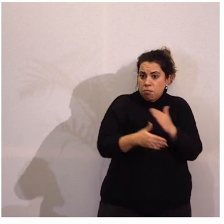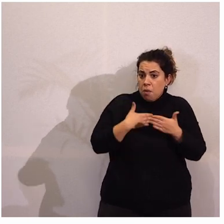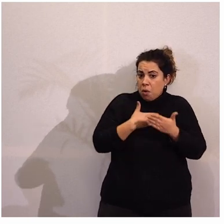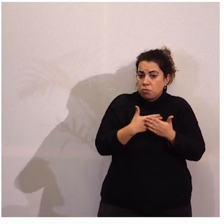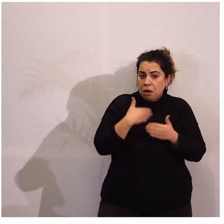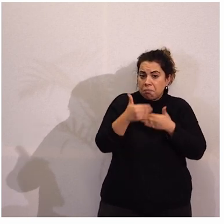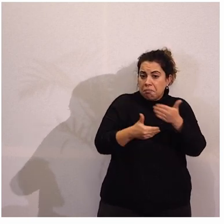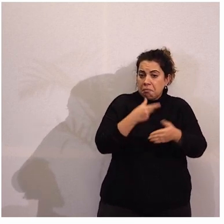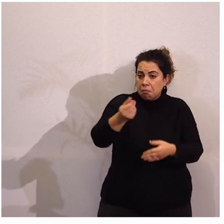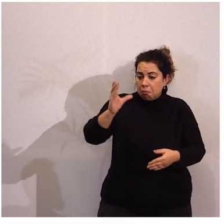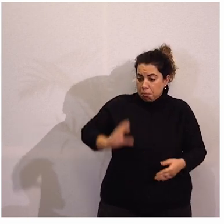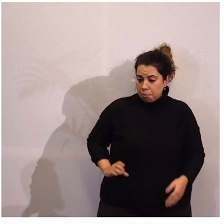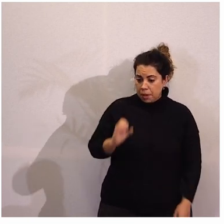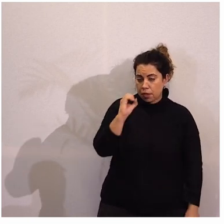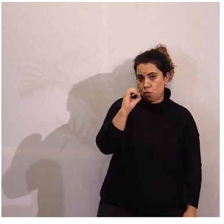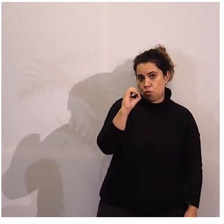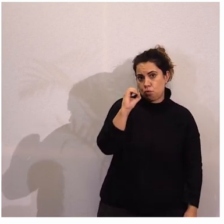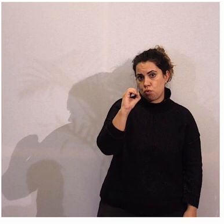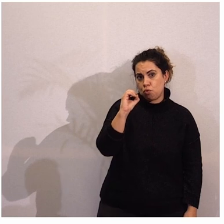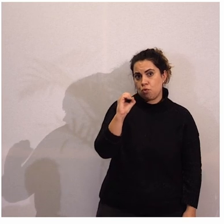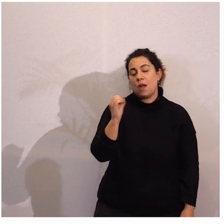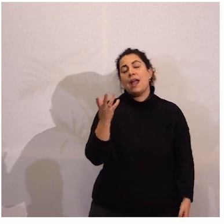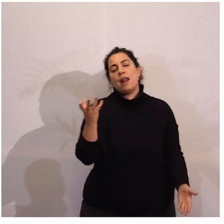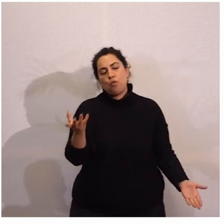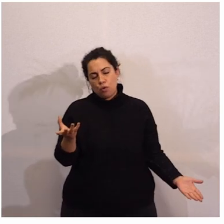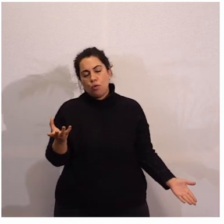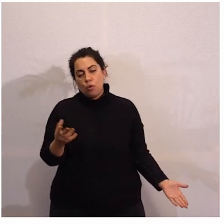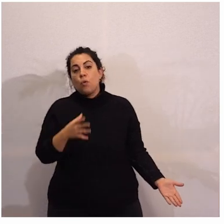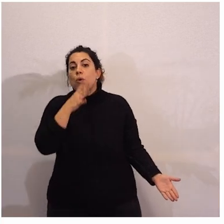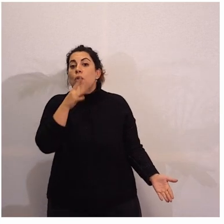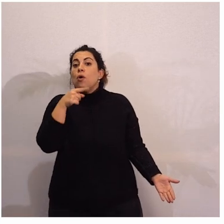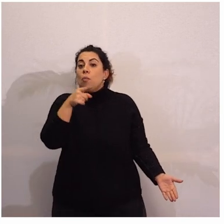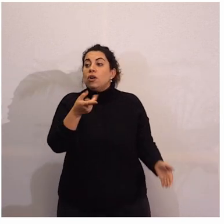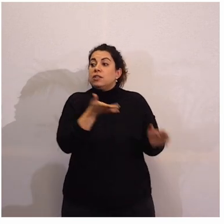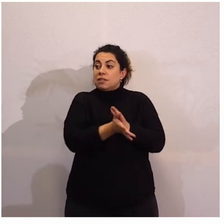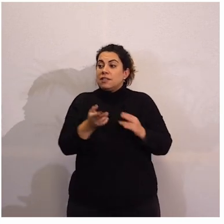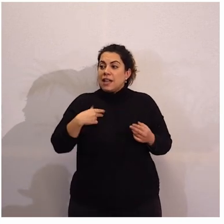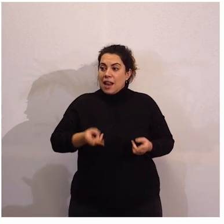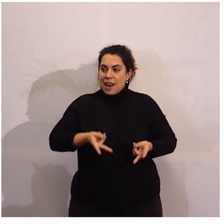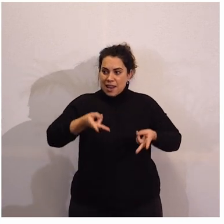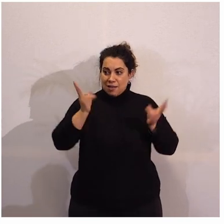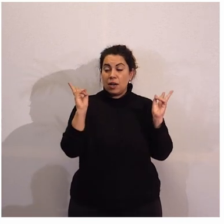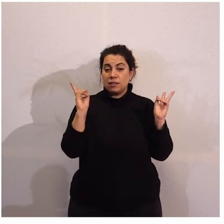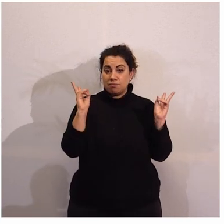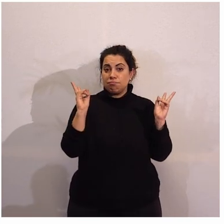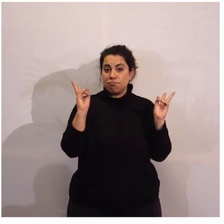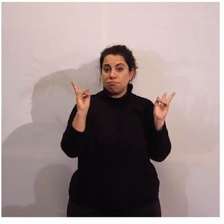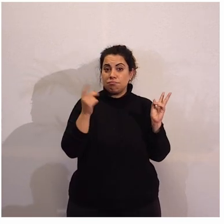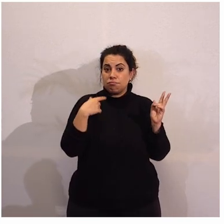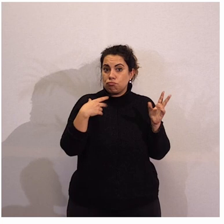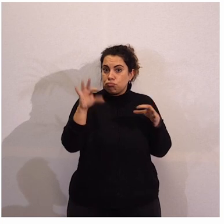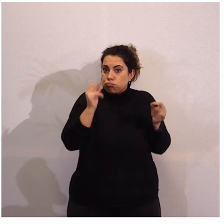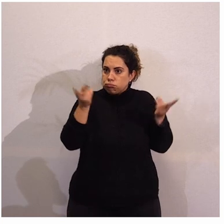percibir nada a cambio. Sí, por eso es una libertad. Si tú consideras